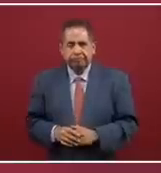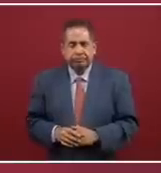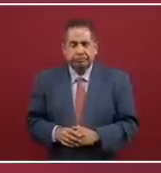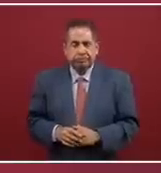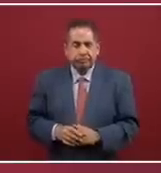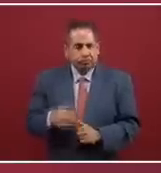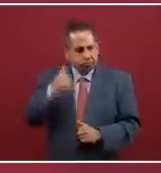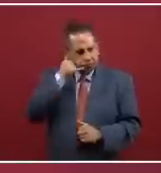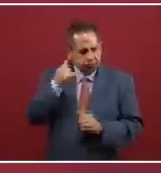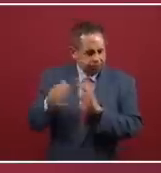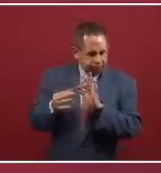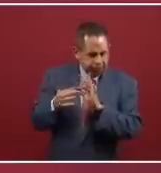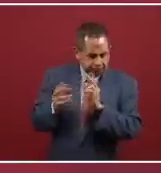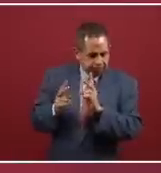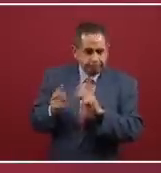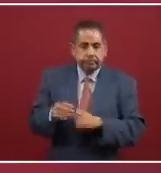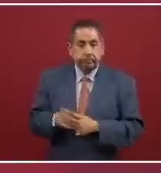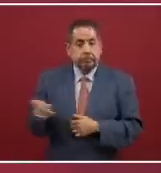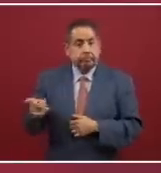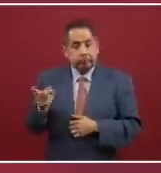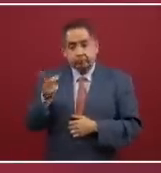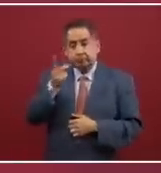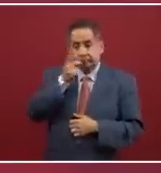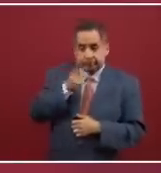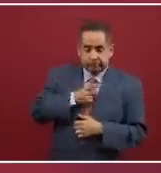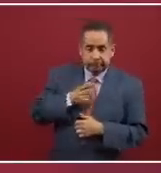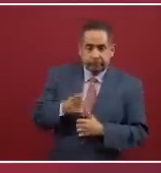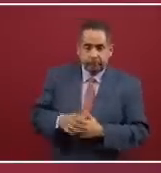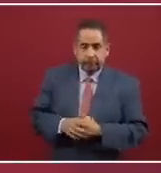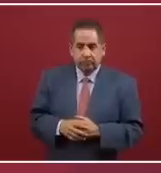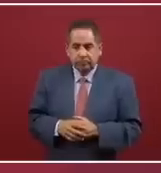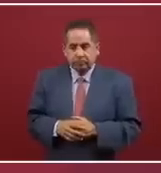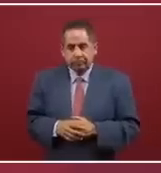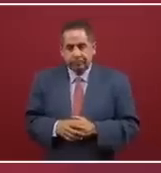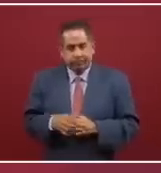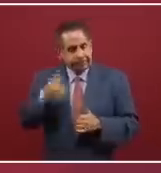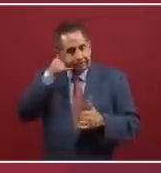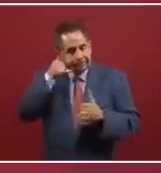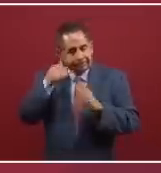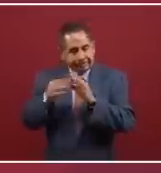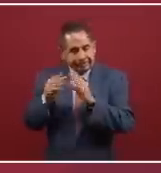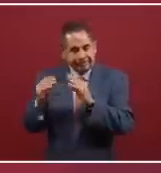por teléfono cuerpos ahí no se puede hablar